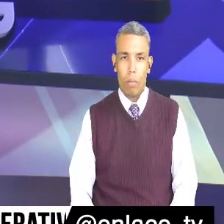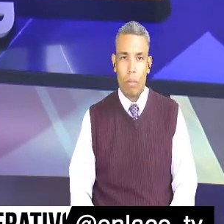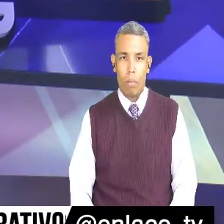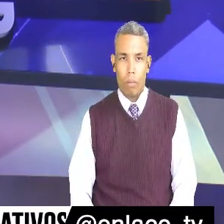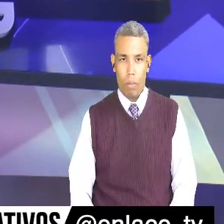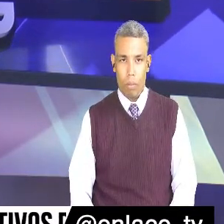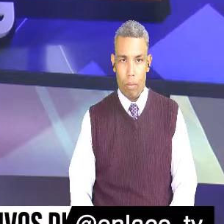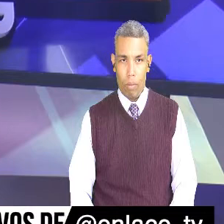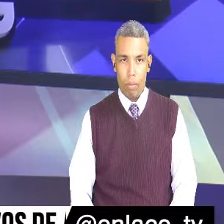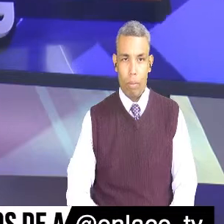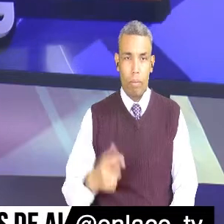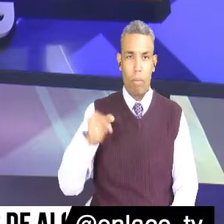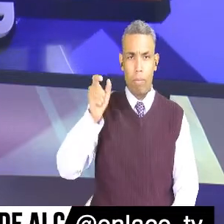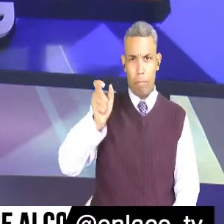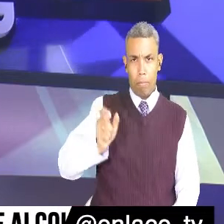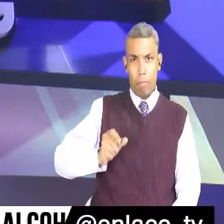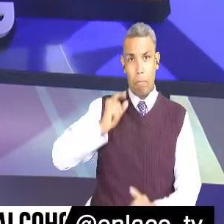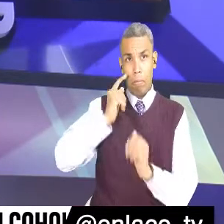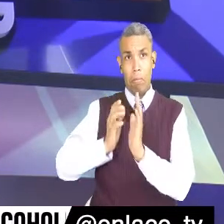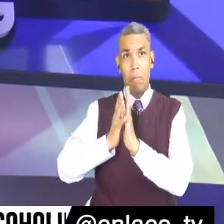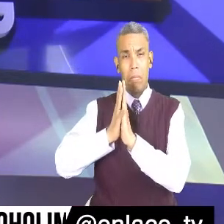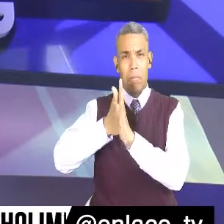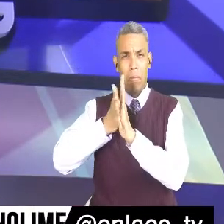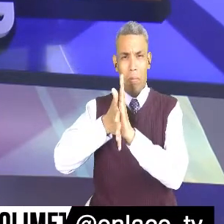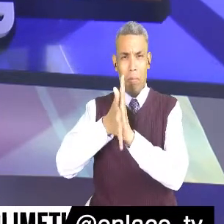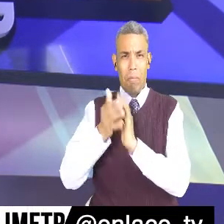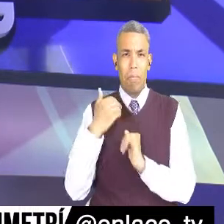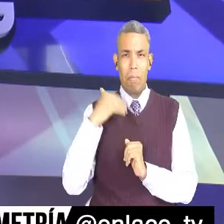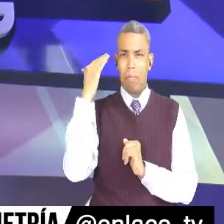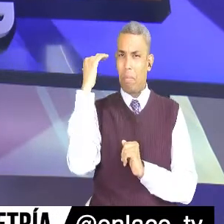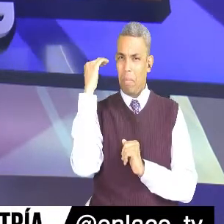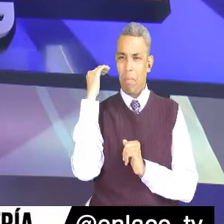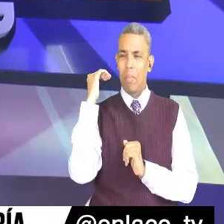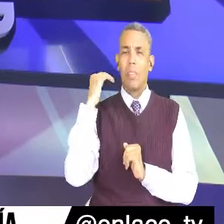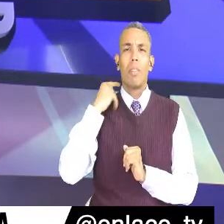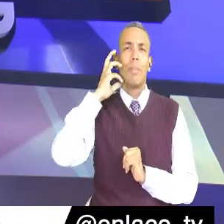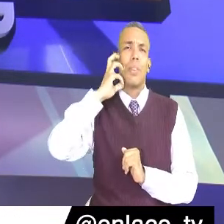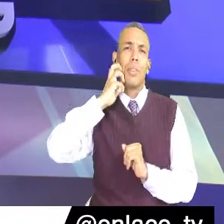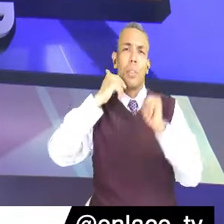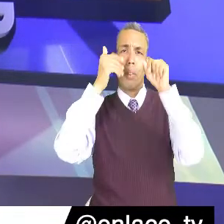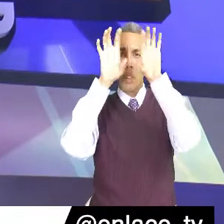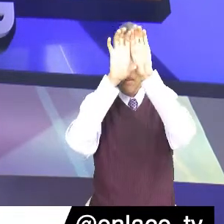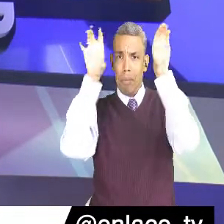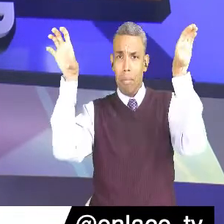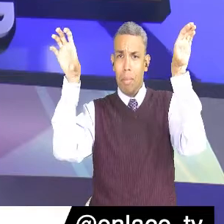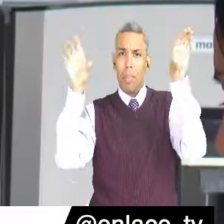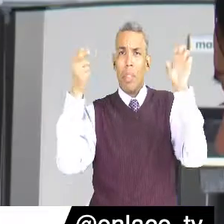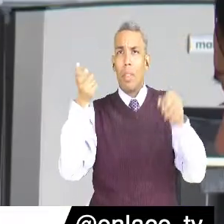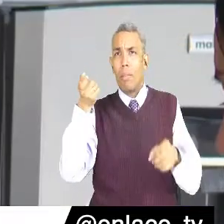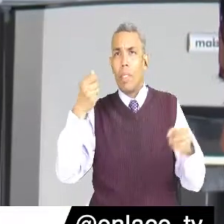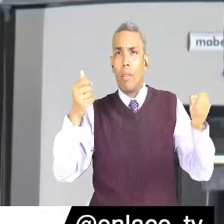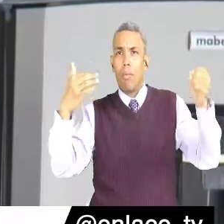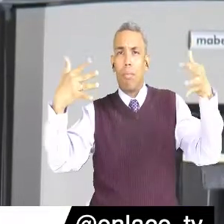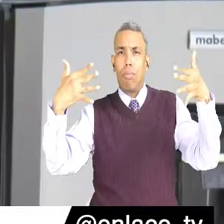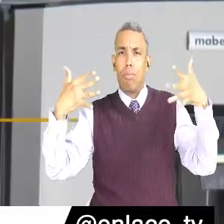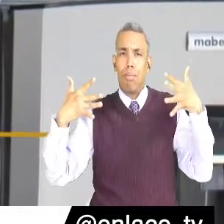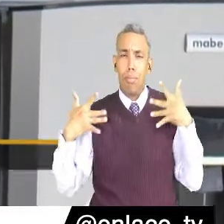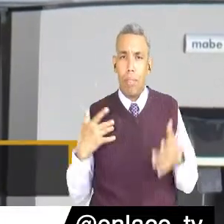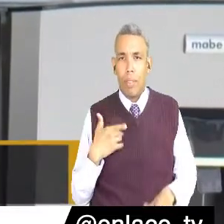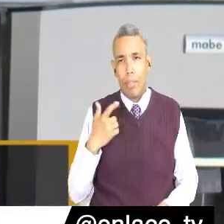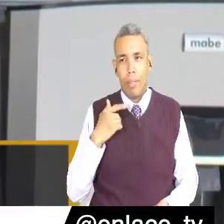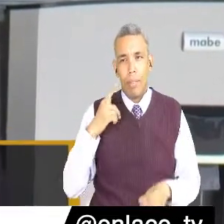ladrones. Sujetos desconocidos pidieron a domicilio dos aires acondicionados y los pagaron con un cheque falso. Ese es